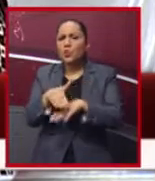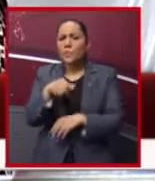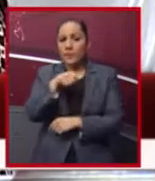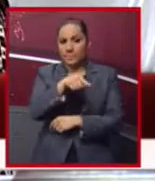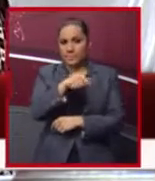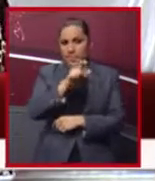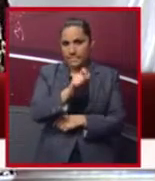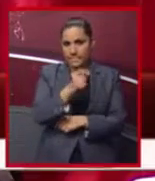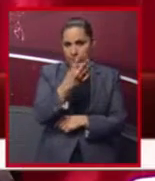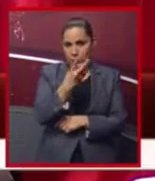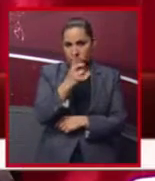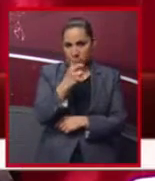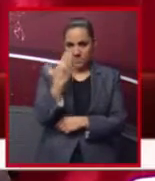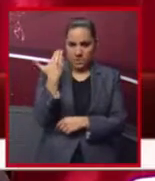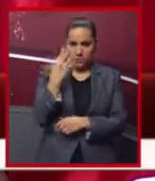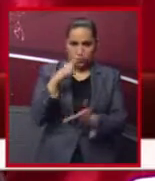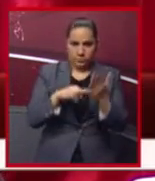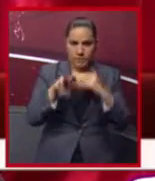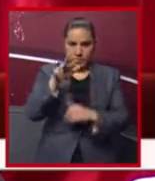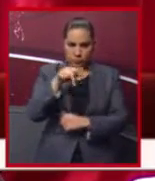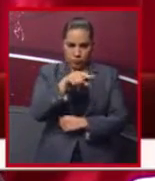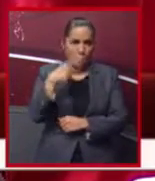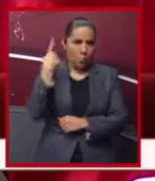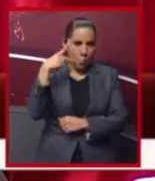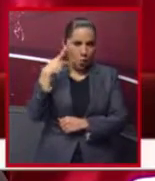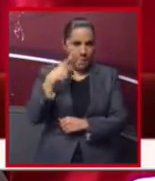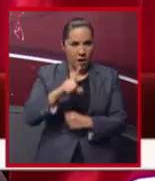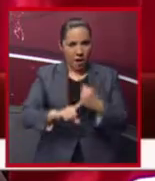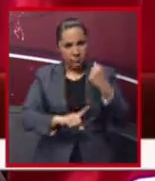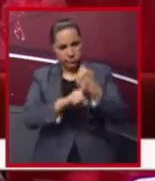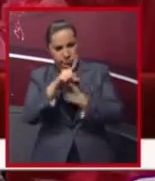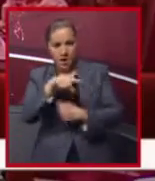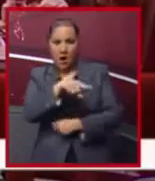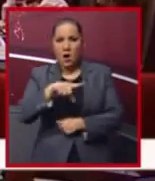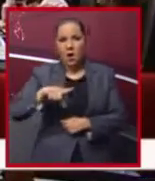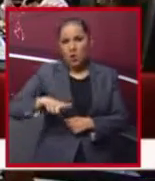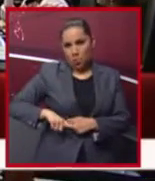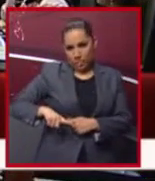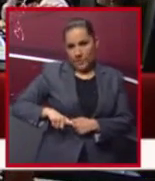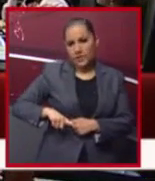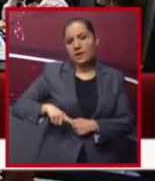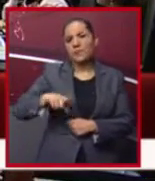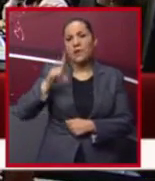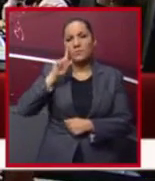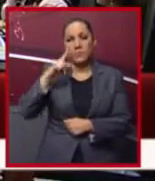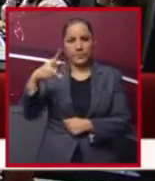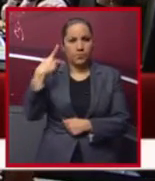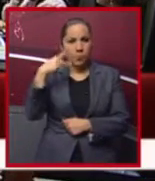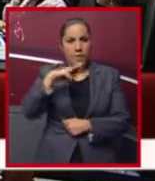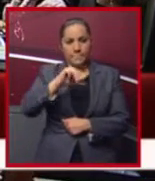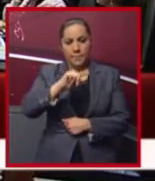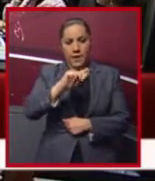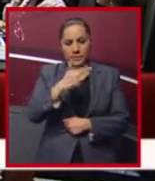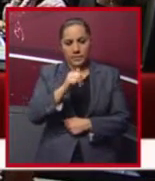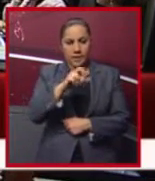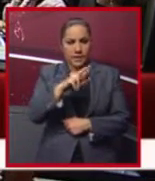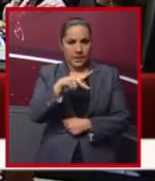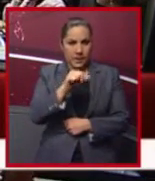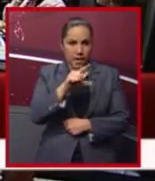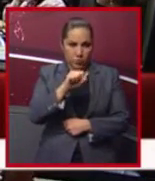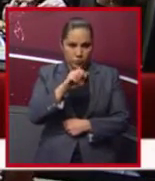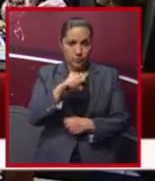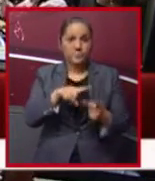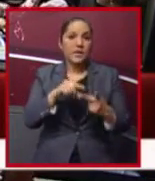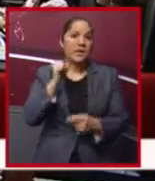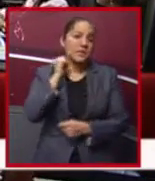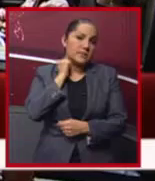de diciembre de 2018 en el estado de Puebla, en los que por un percance aéreo perdieron la vida la gobernadora Marta Erika Alonso y el senador